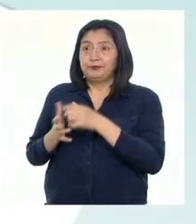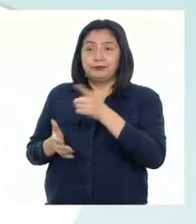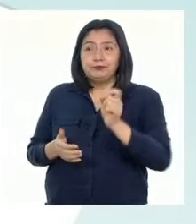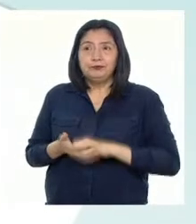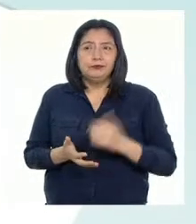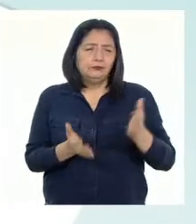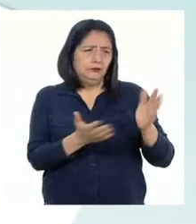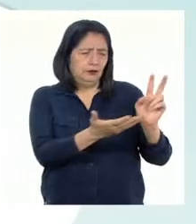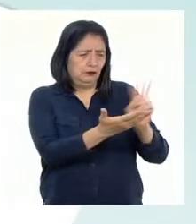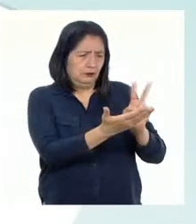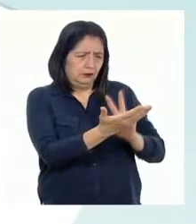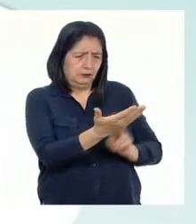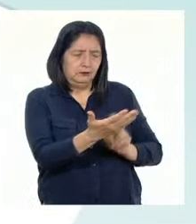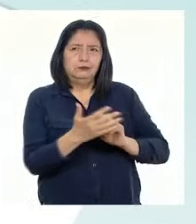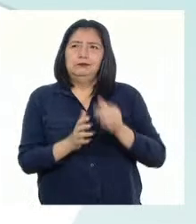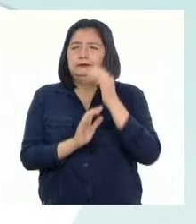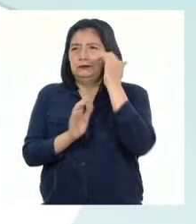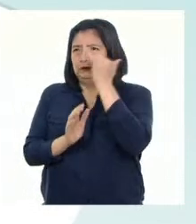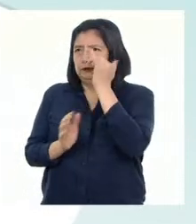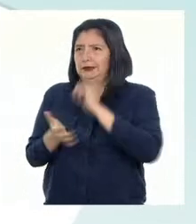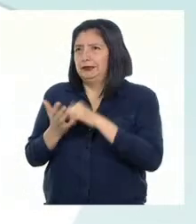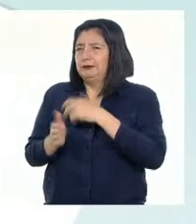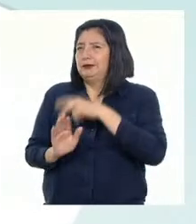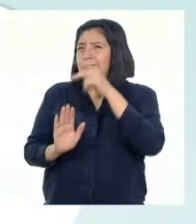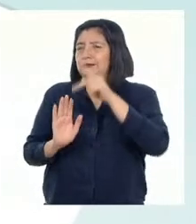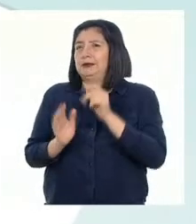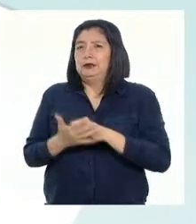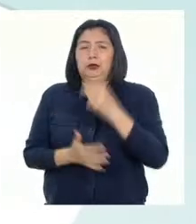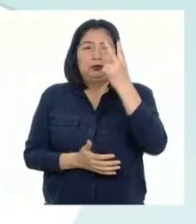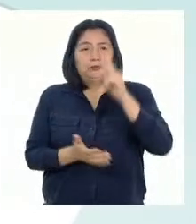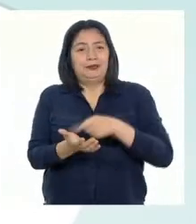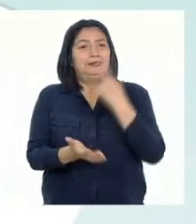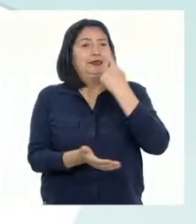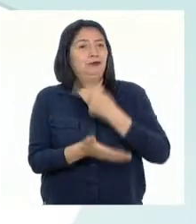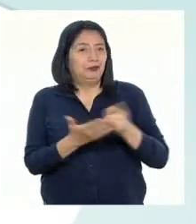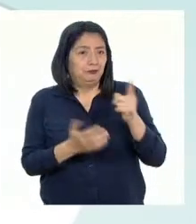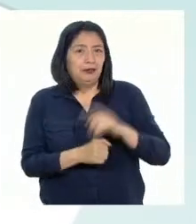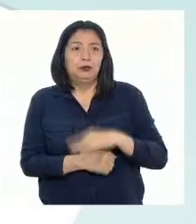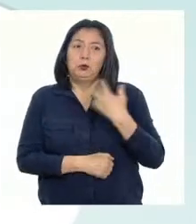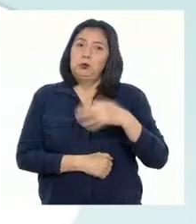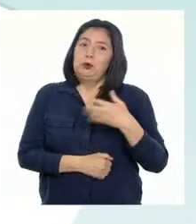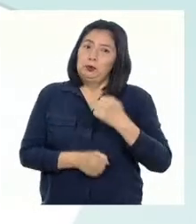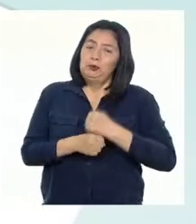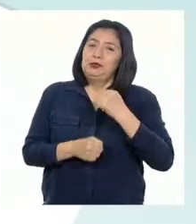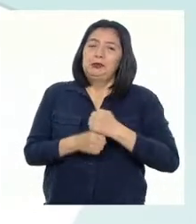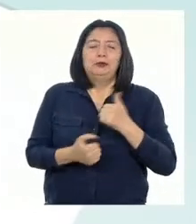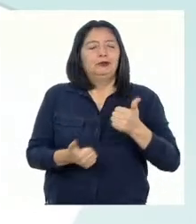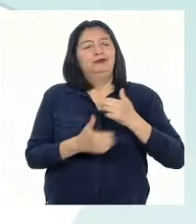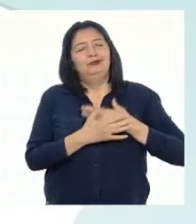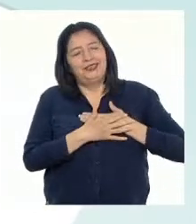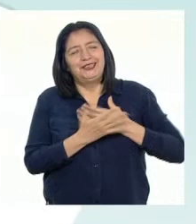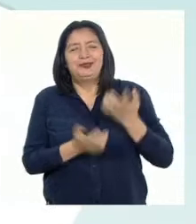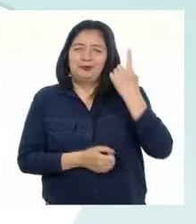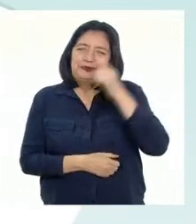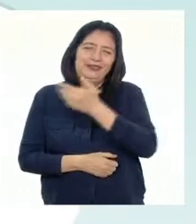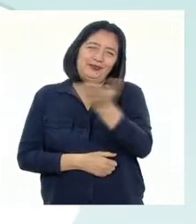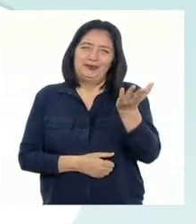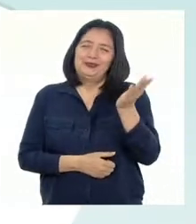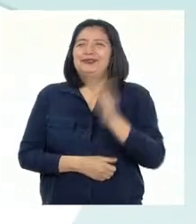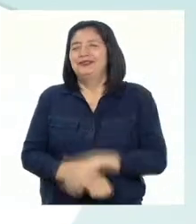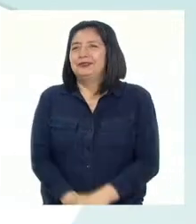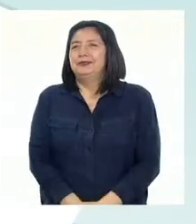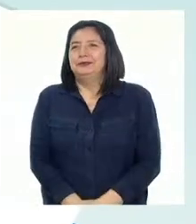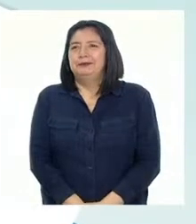leen los guiones y graban los programas de Aprendo en Casa dos veces a la semana. Un trabajo hecho con mucho cariño para todas y